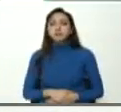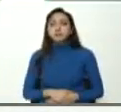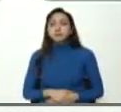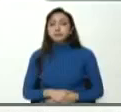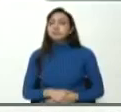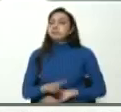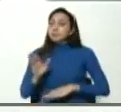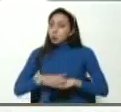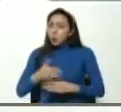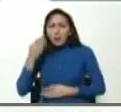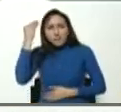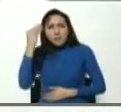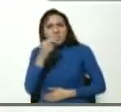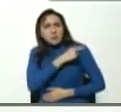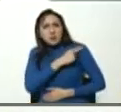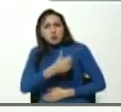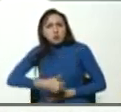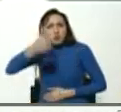su pensamiento